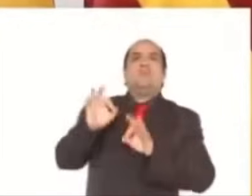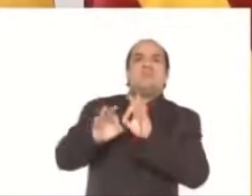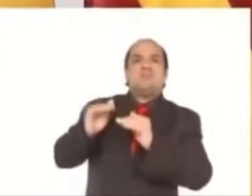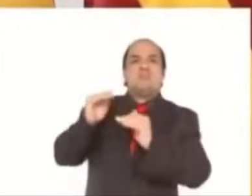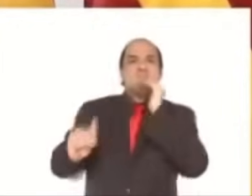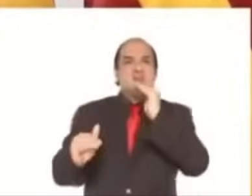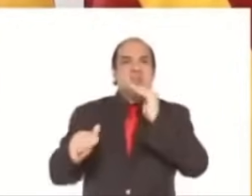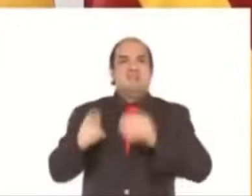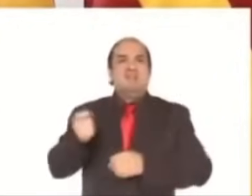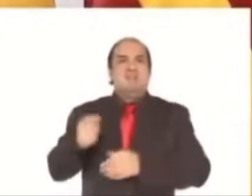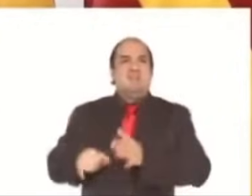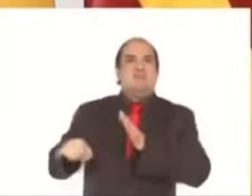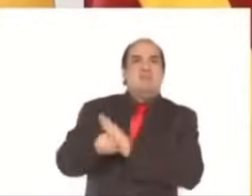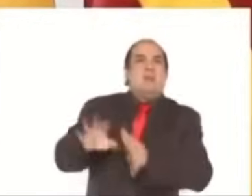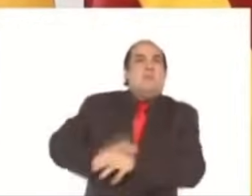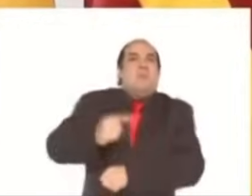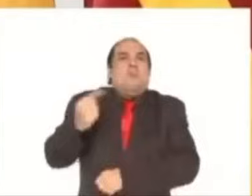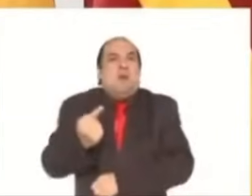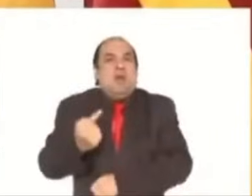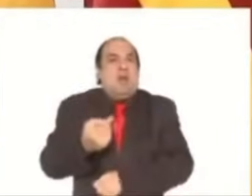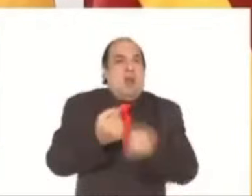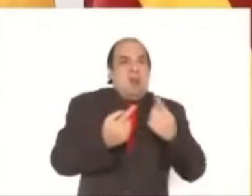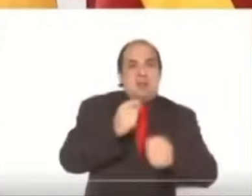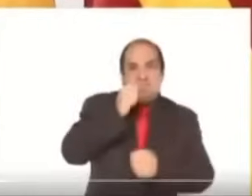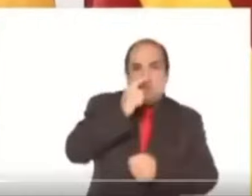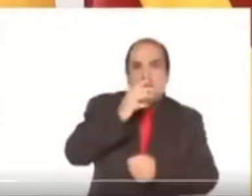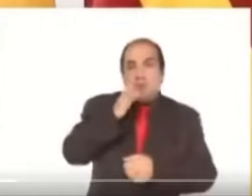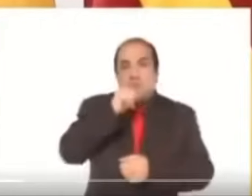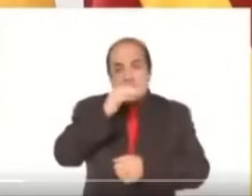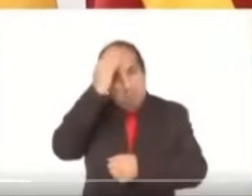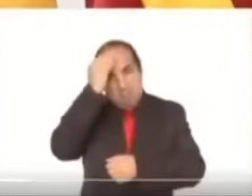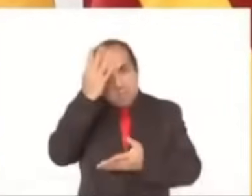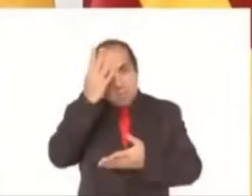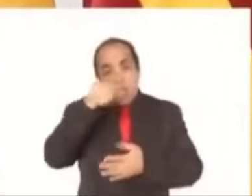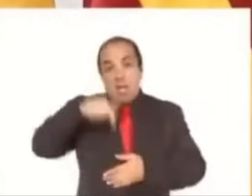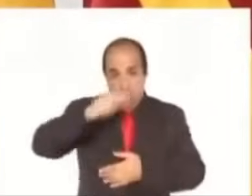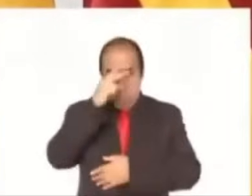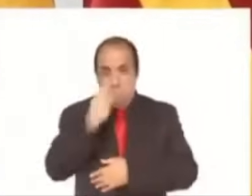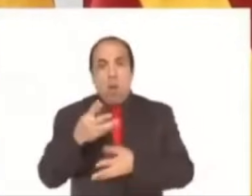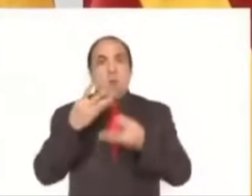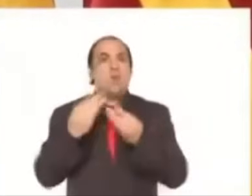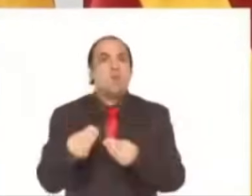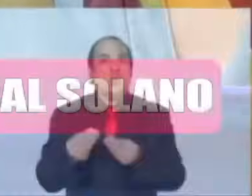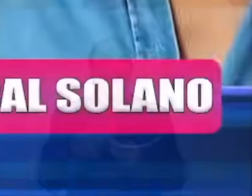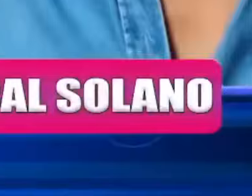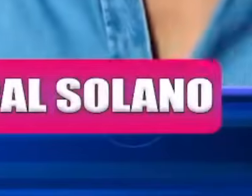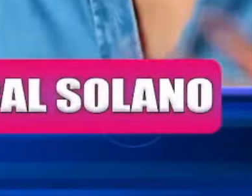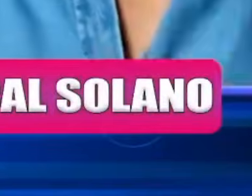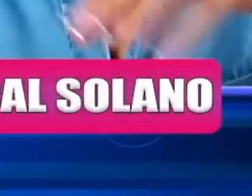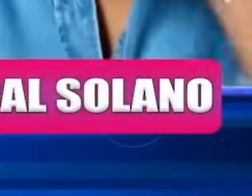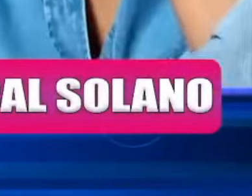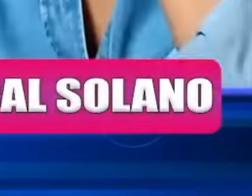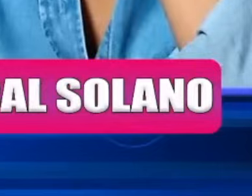una estupidez, porque cuando alguien es arrogante se pierde la oportunidad de aprender, ¿no? Y aquí en México hay muchísimo de lo que aprender,